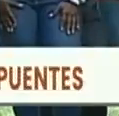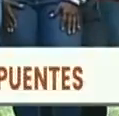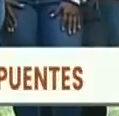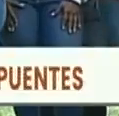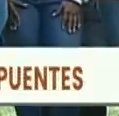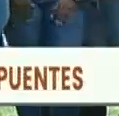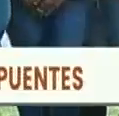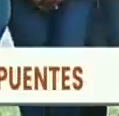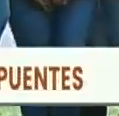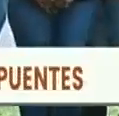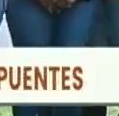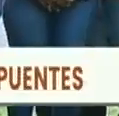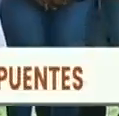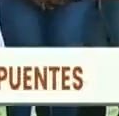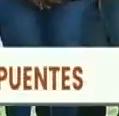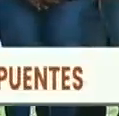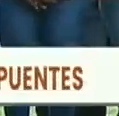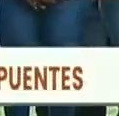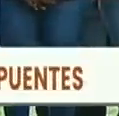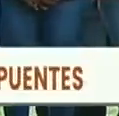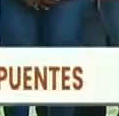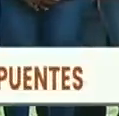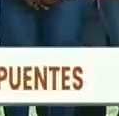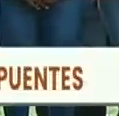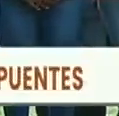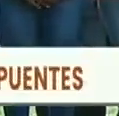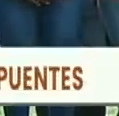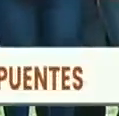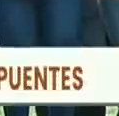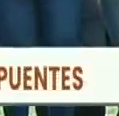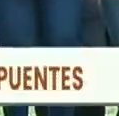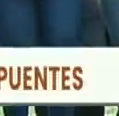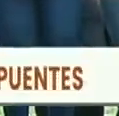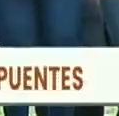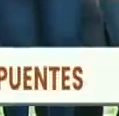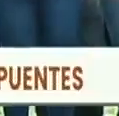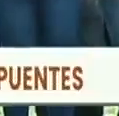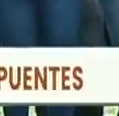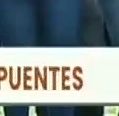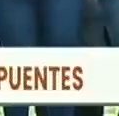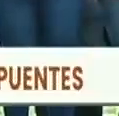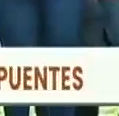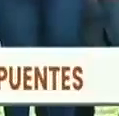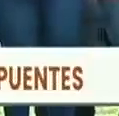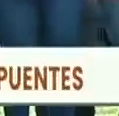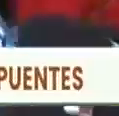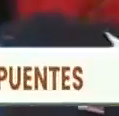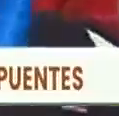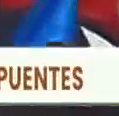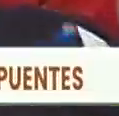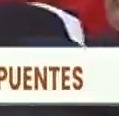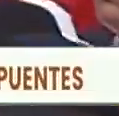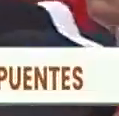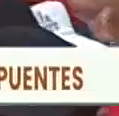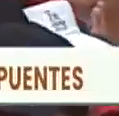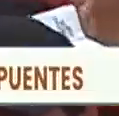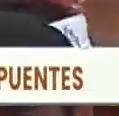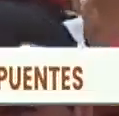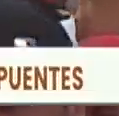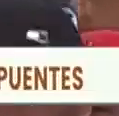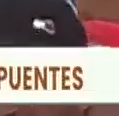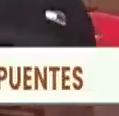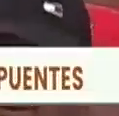poco, casi sin recursos, ahí va el Táchira avanzando, ahí va el Táchira próspero, ahí va el Táchira de paz, ahí va